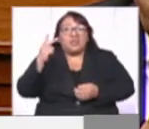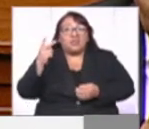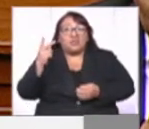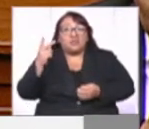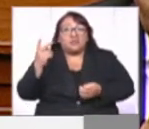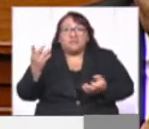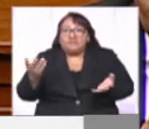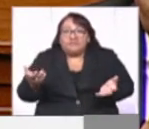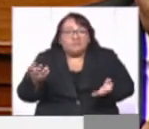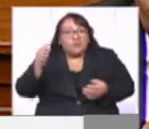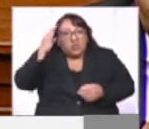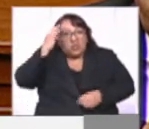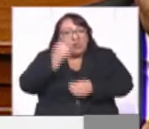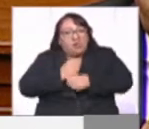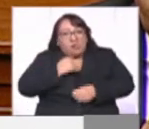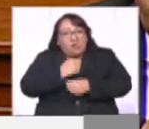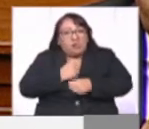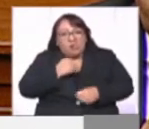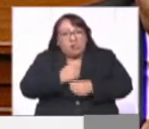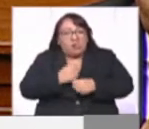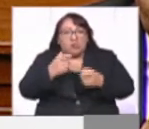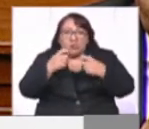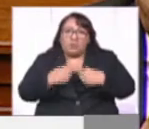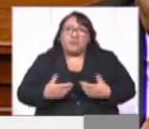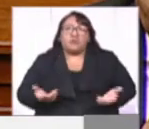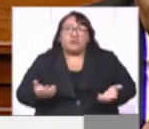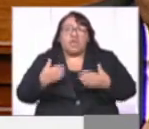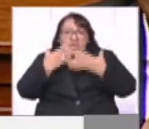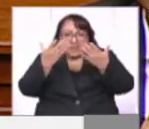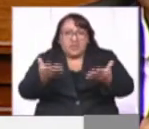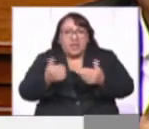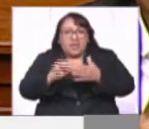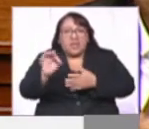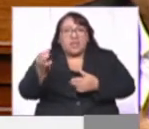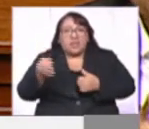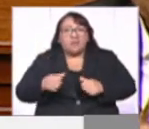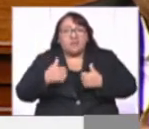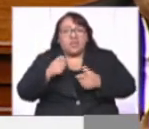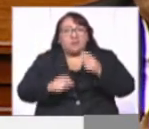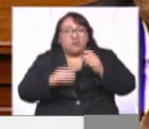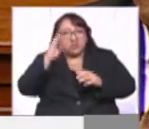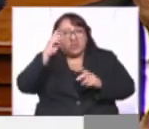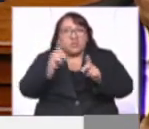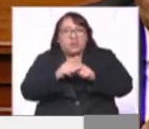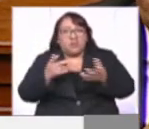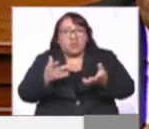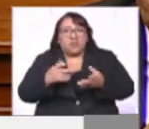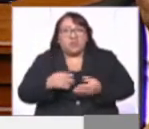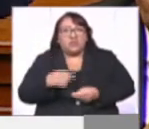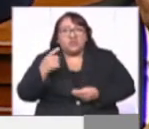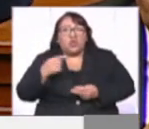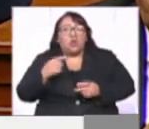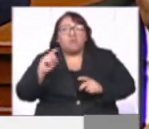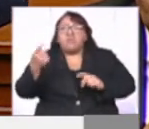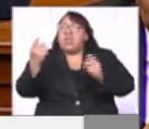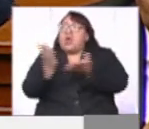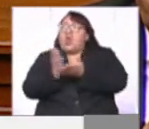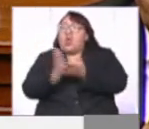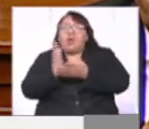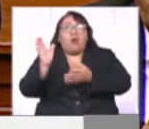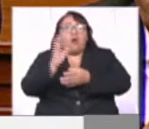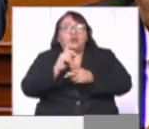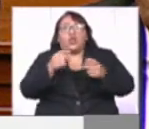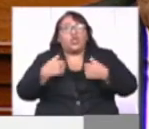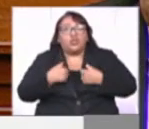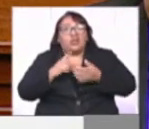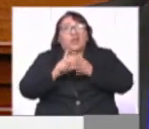el policía trabaja pues a desgano, es un ser humano. Hay que darle calidad de vida al policía también. ¿De qué vale crear 1000 escuelas si no